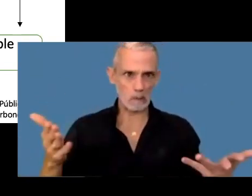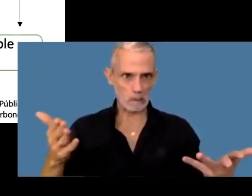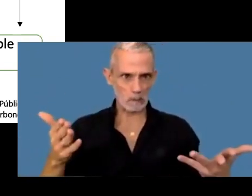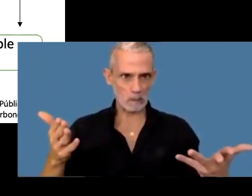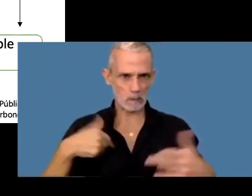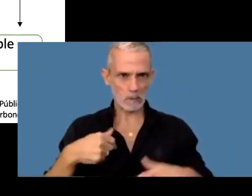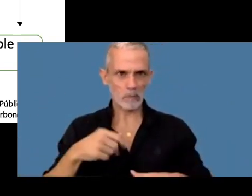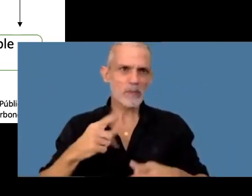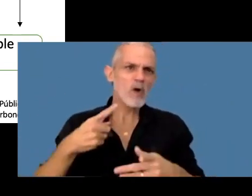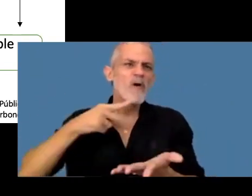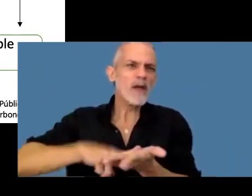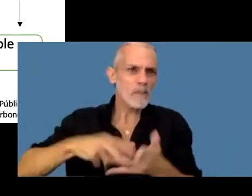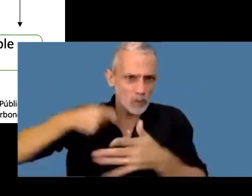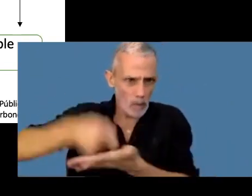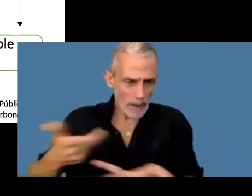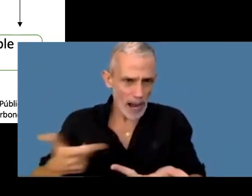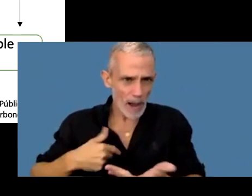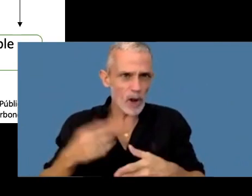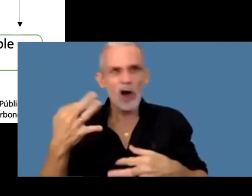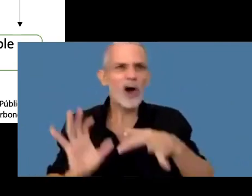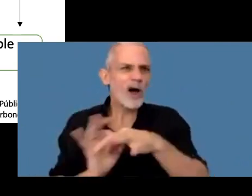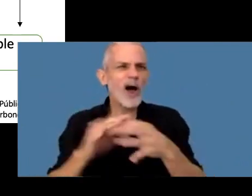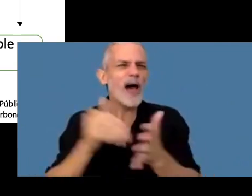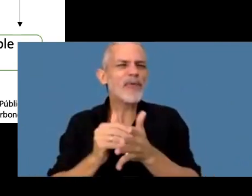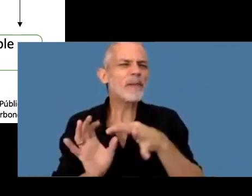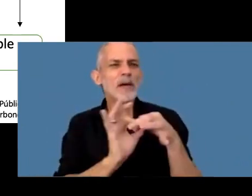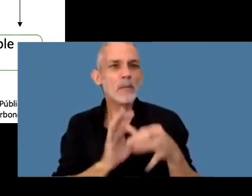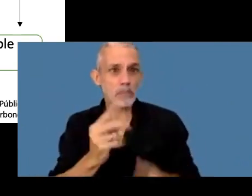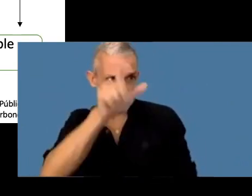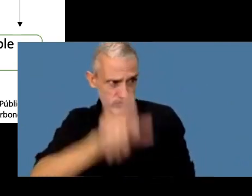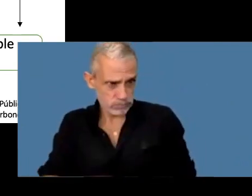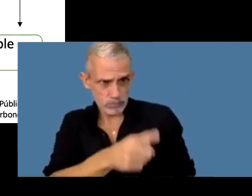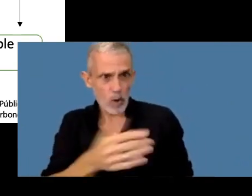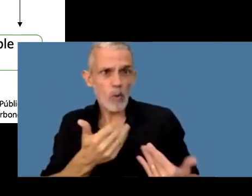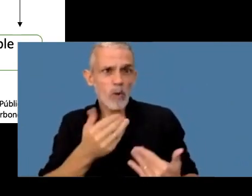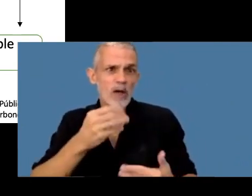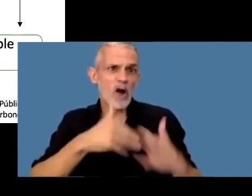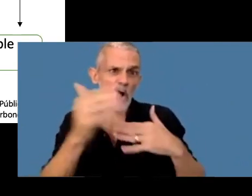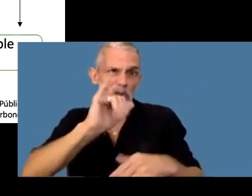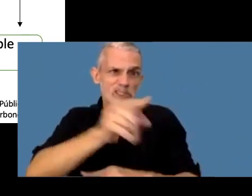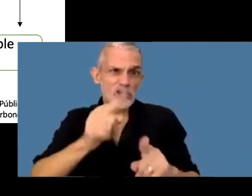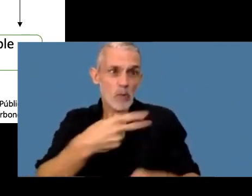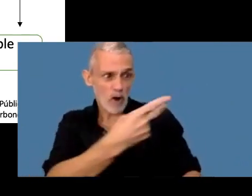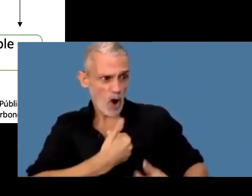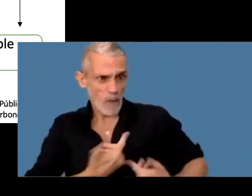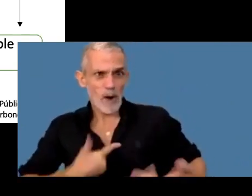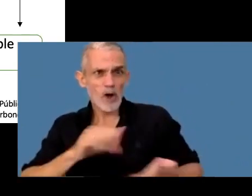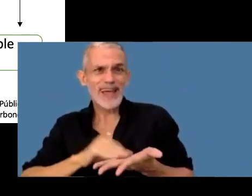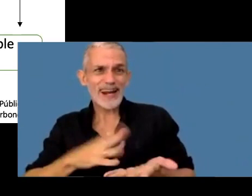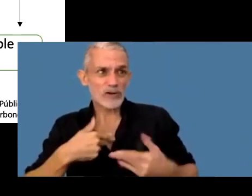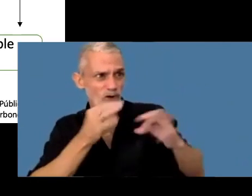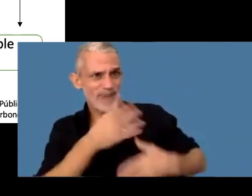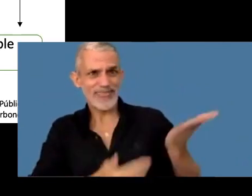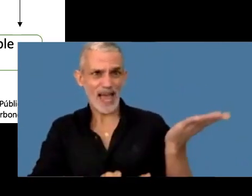fiscal sometida a los destinos de lo que pueda decidir el sujeto que me compró el terreno. Vale decir entonces que si no